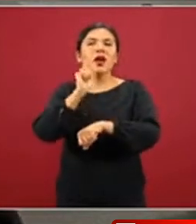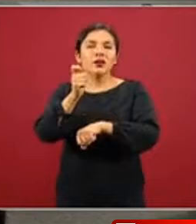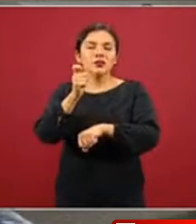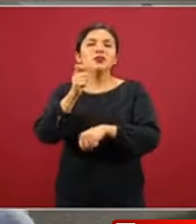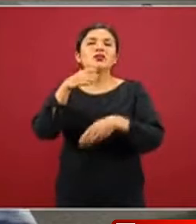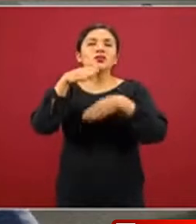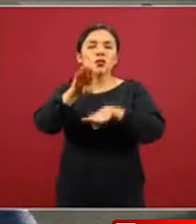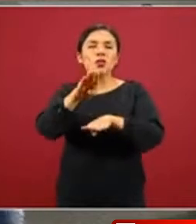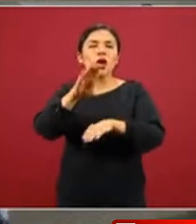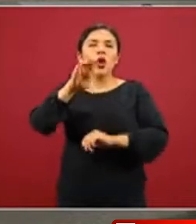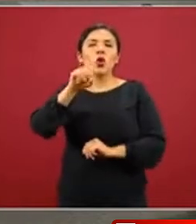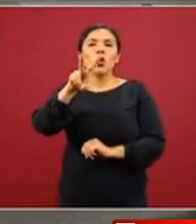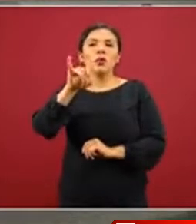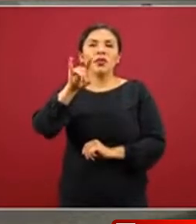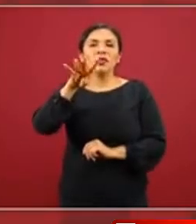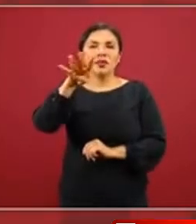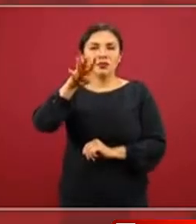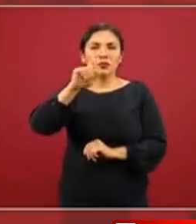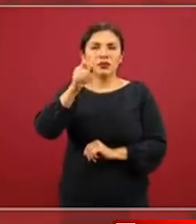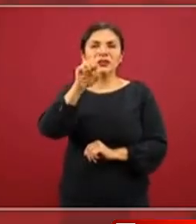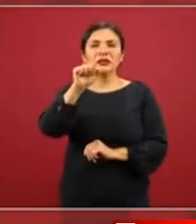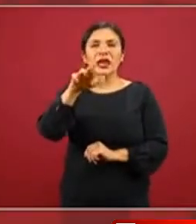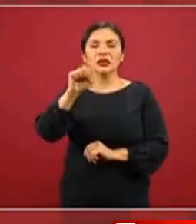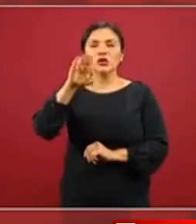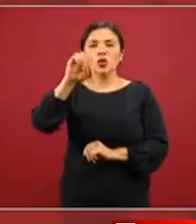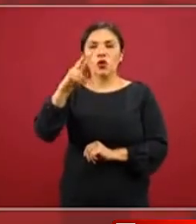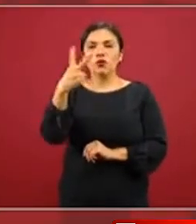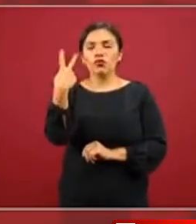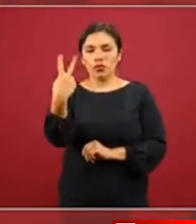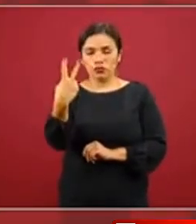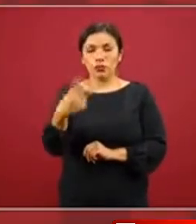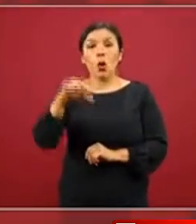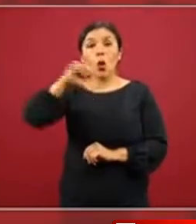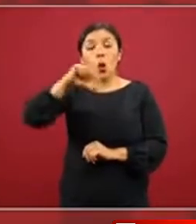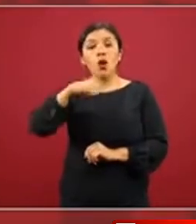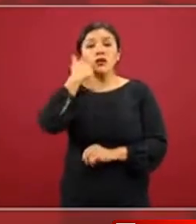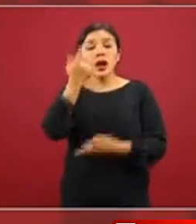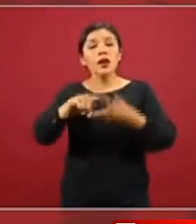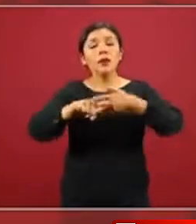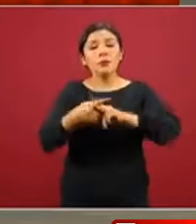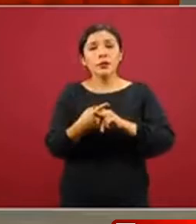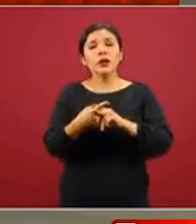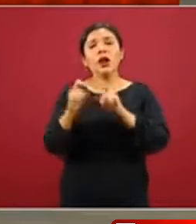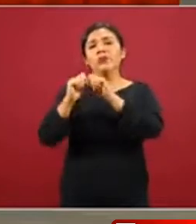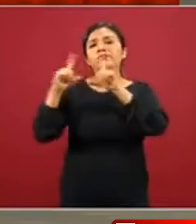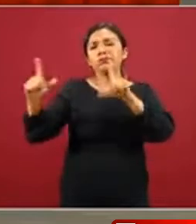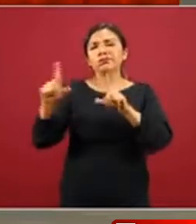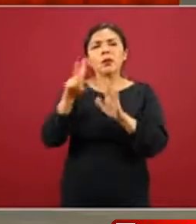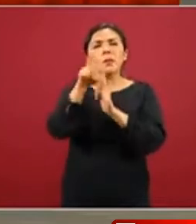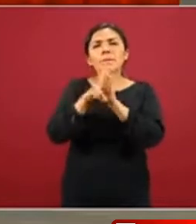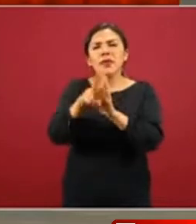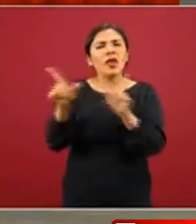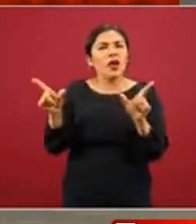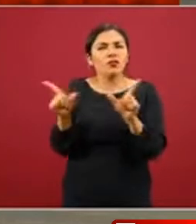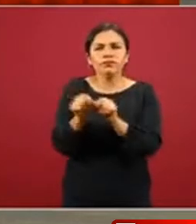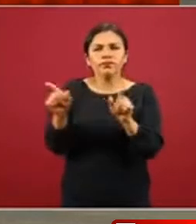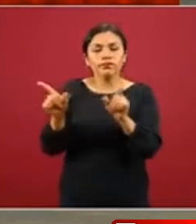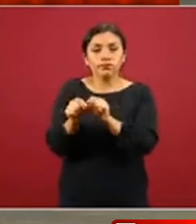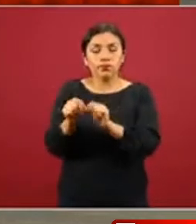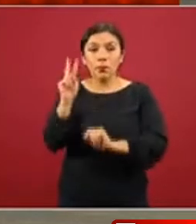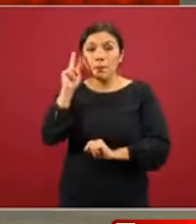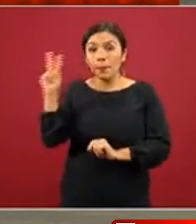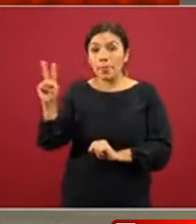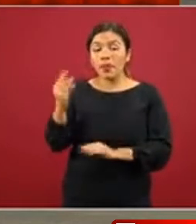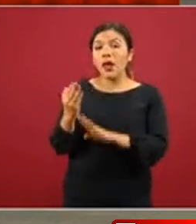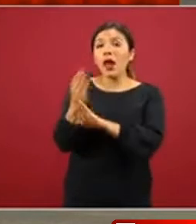coronavirus SARS-CoV-2. Y quisiéramos hoy empezar con esta breve cápsula.